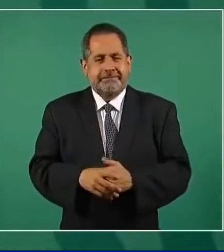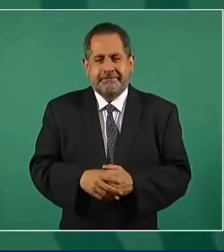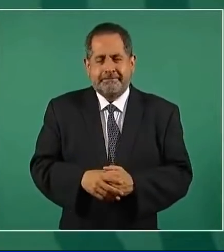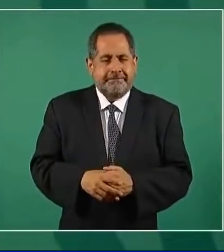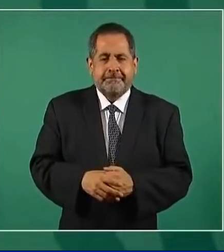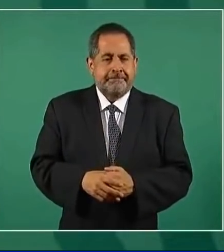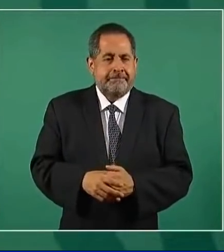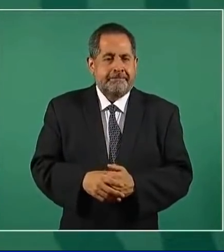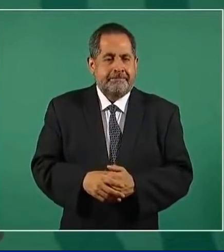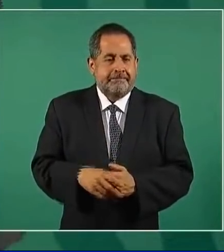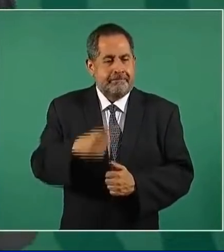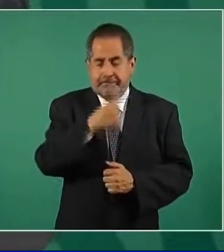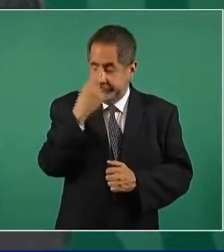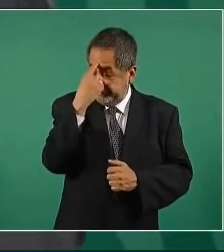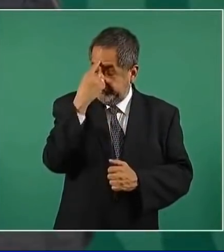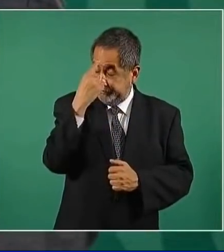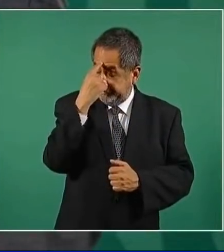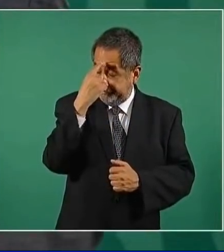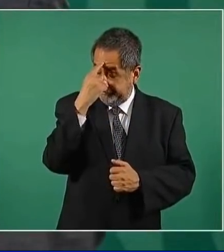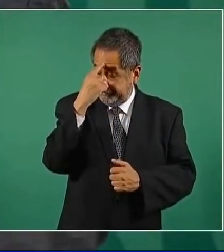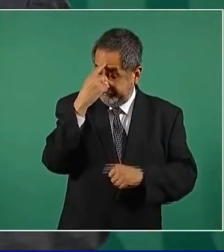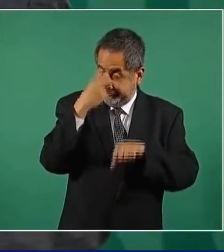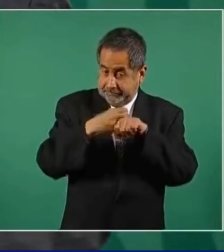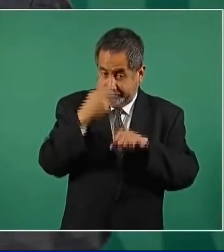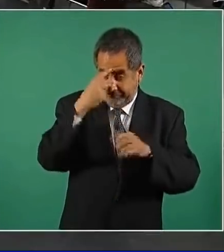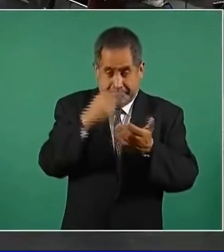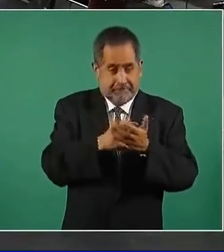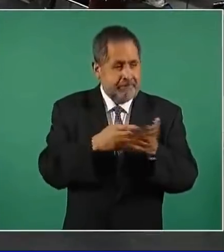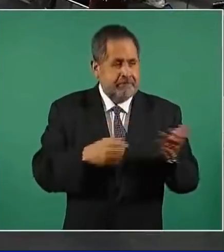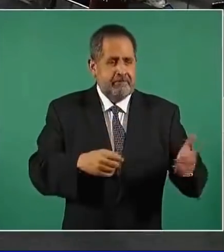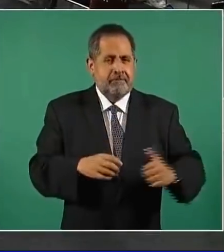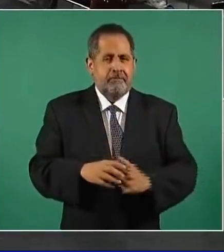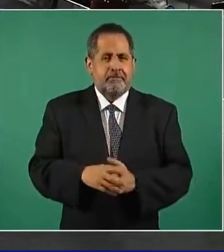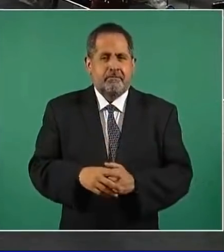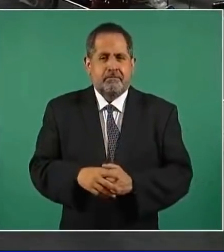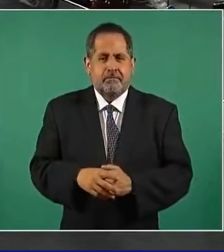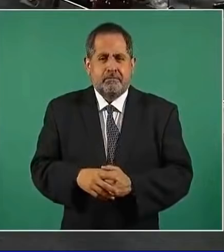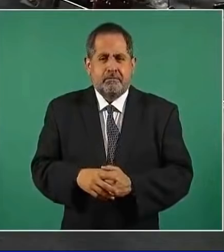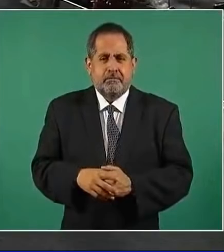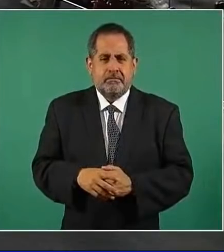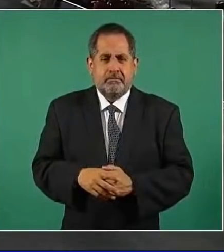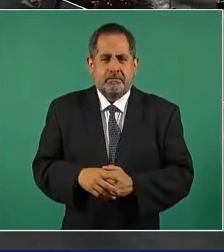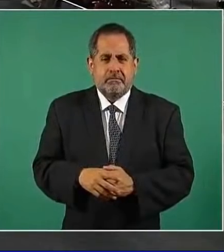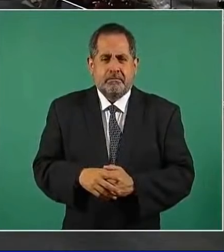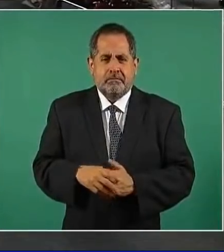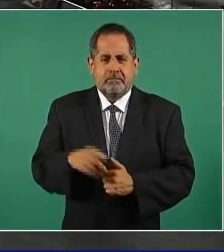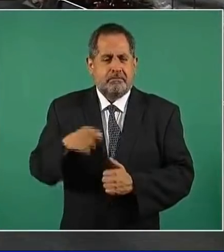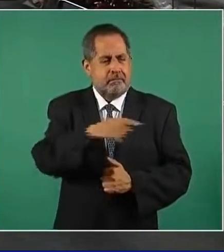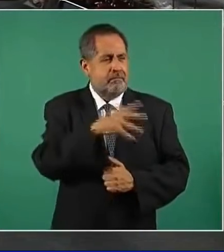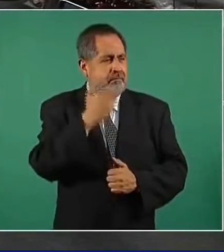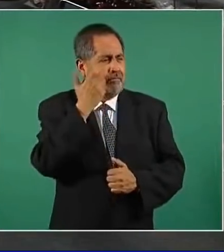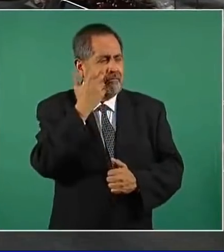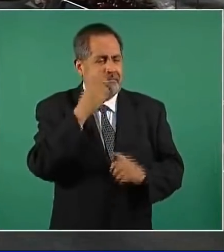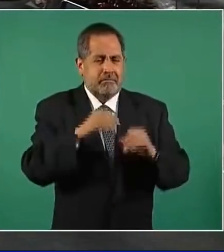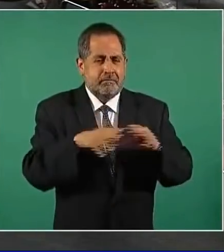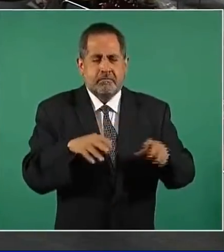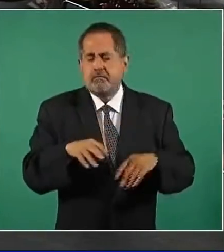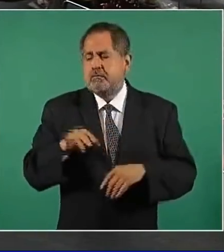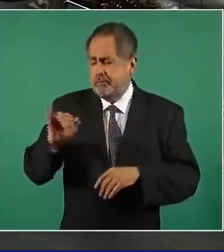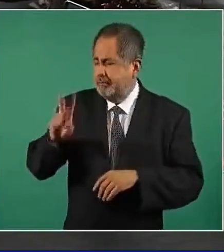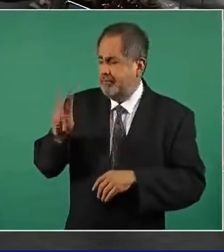una obsesión es el sesgo que se le da a la información si la mala leche si están muy